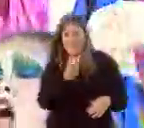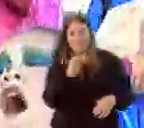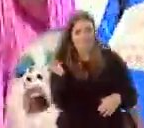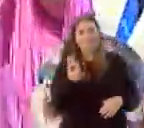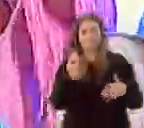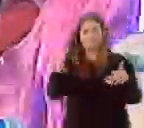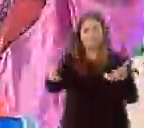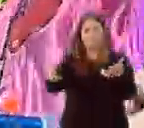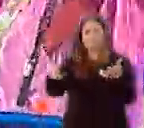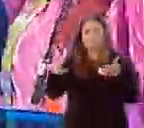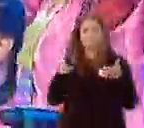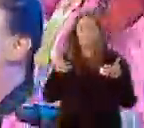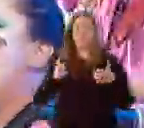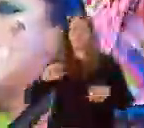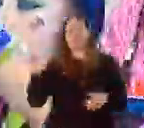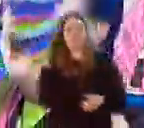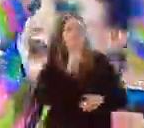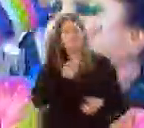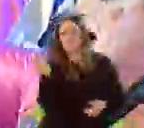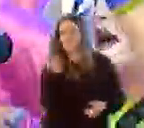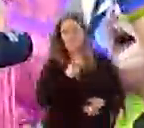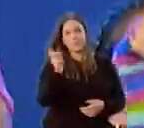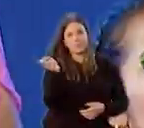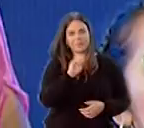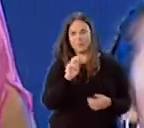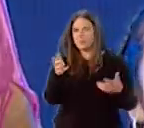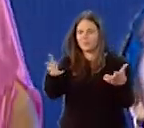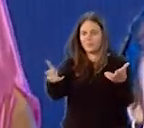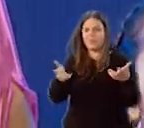nada para nada